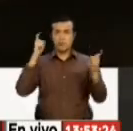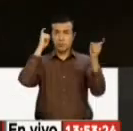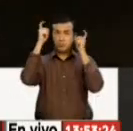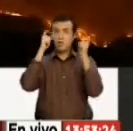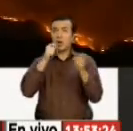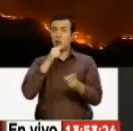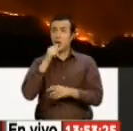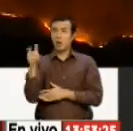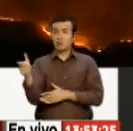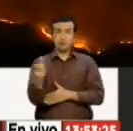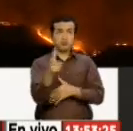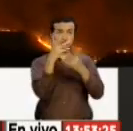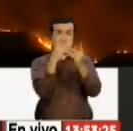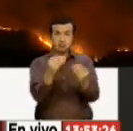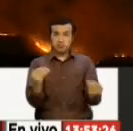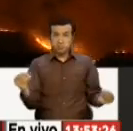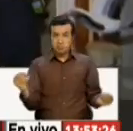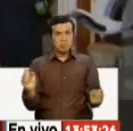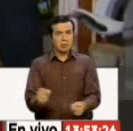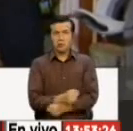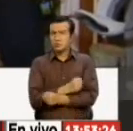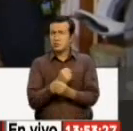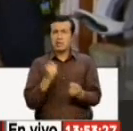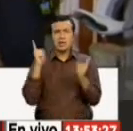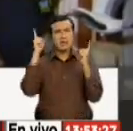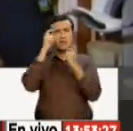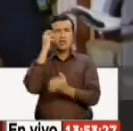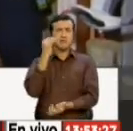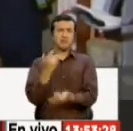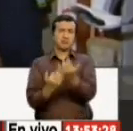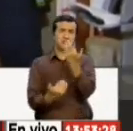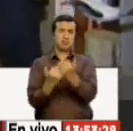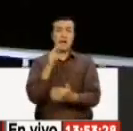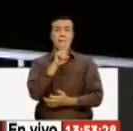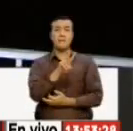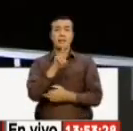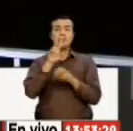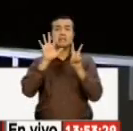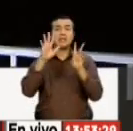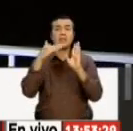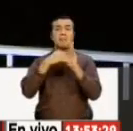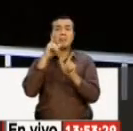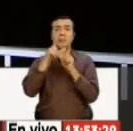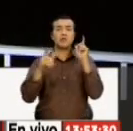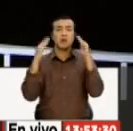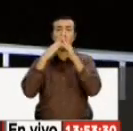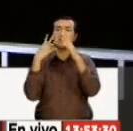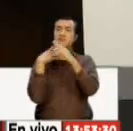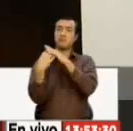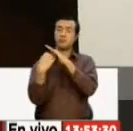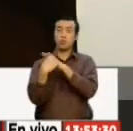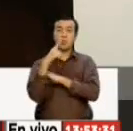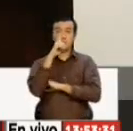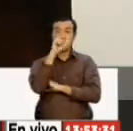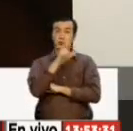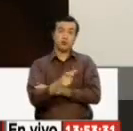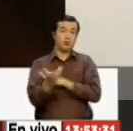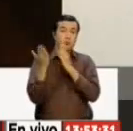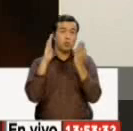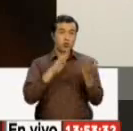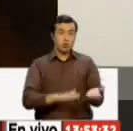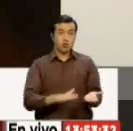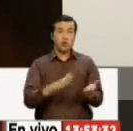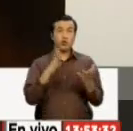que durante la madrugada consumió más de 30.000 hectáreas y obligó a 27.000 personas a abandonar sus hogares. Una persona murió en un accidente